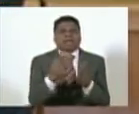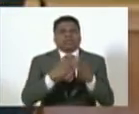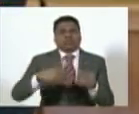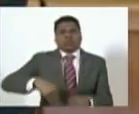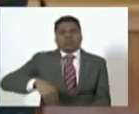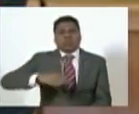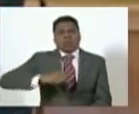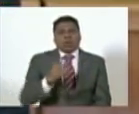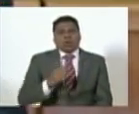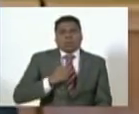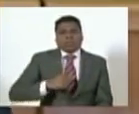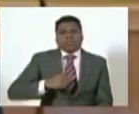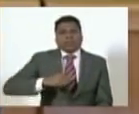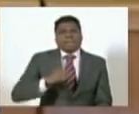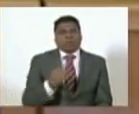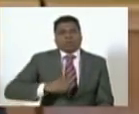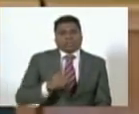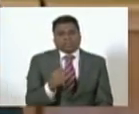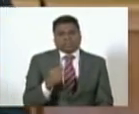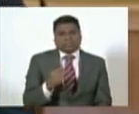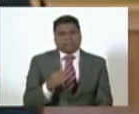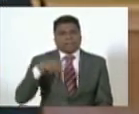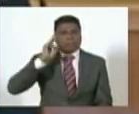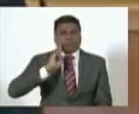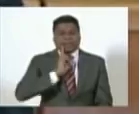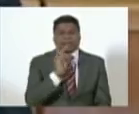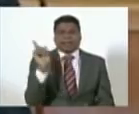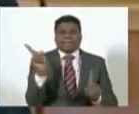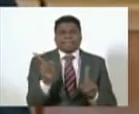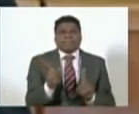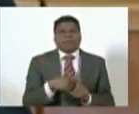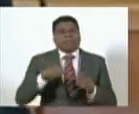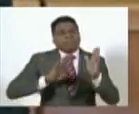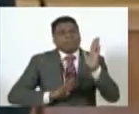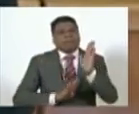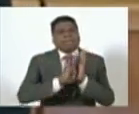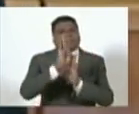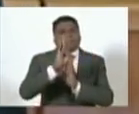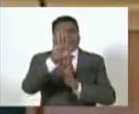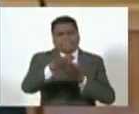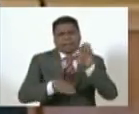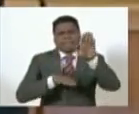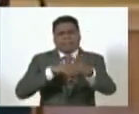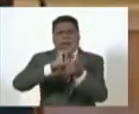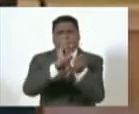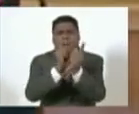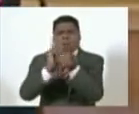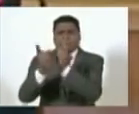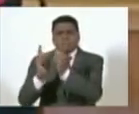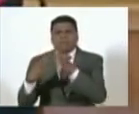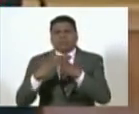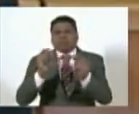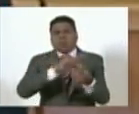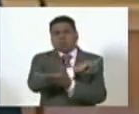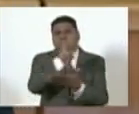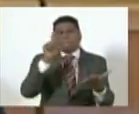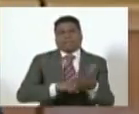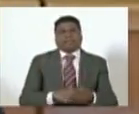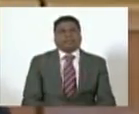Nacional Bolivariana. En primer lugar, para avanzar en la reestructuración total de la Policía Nacional